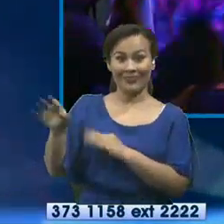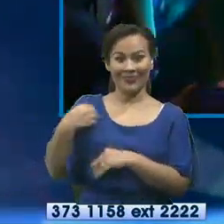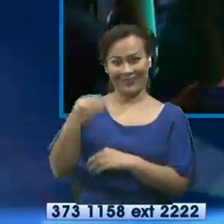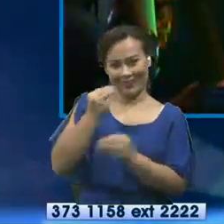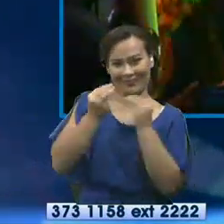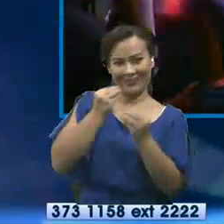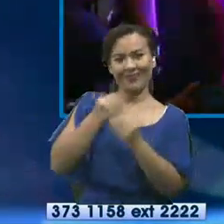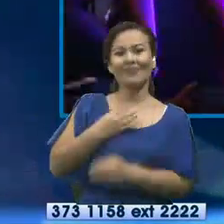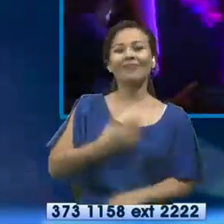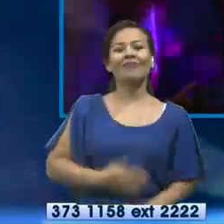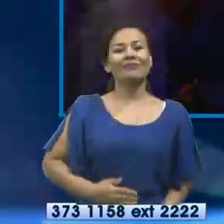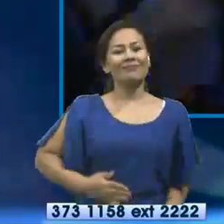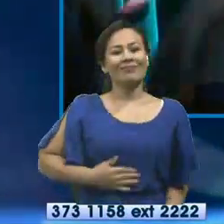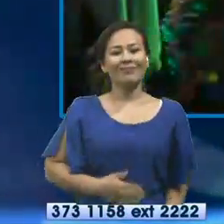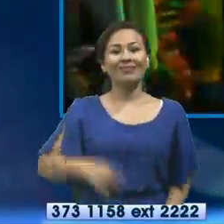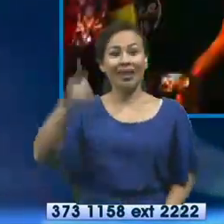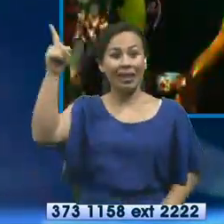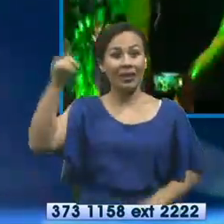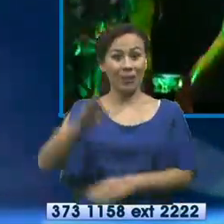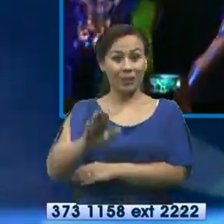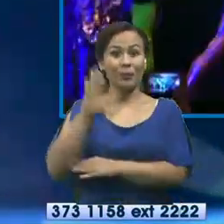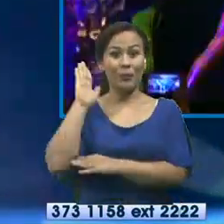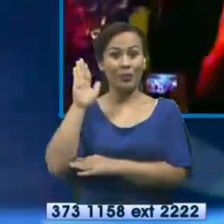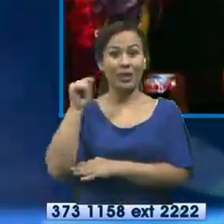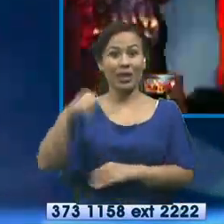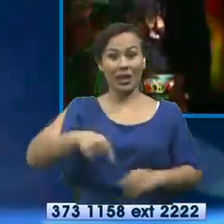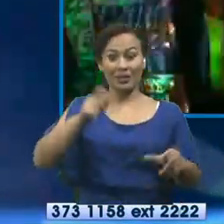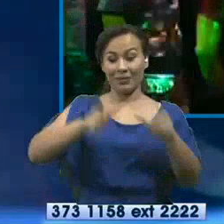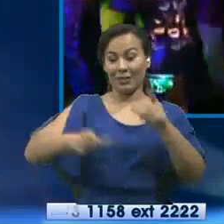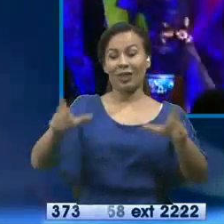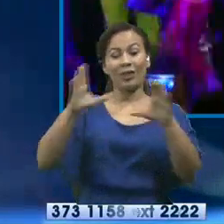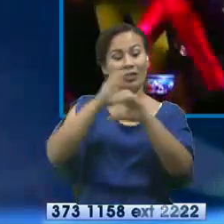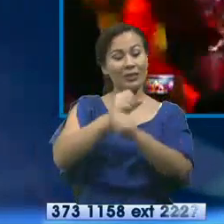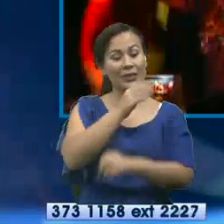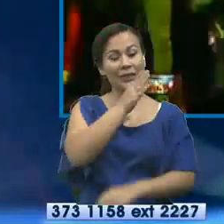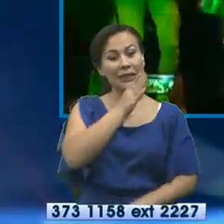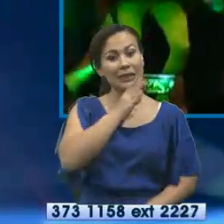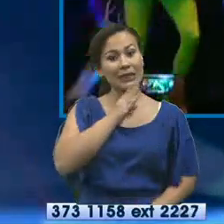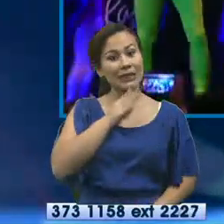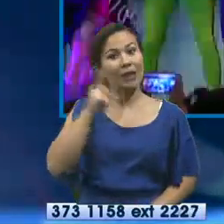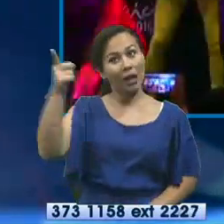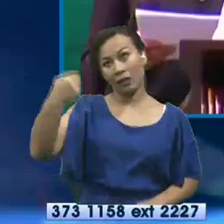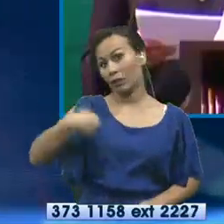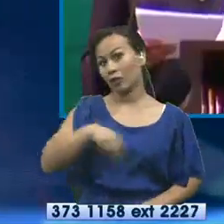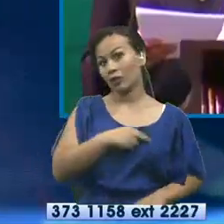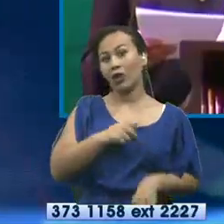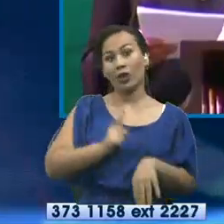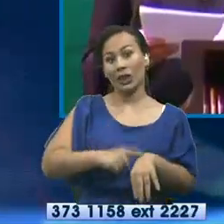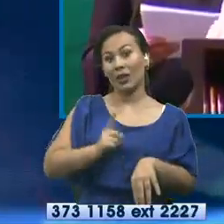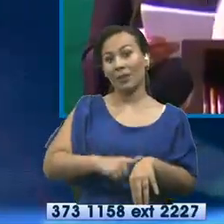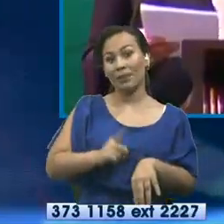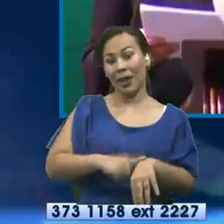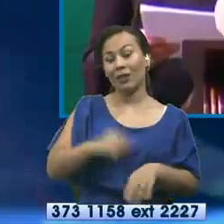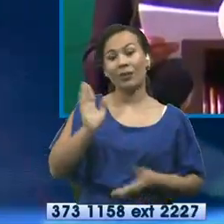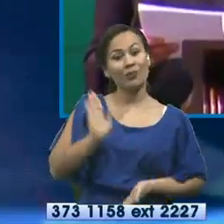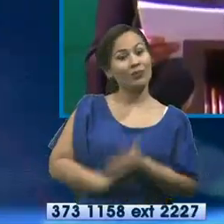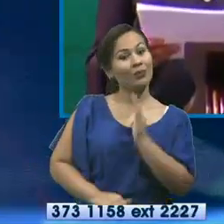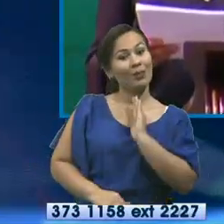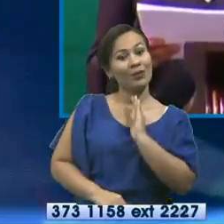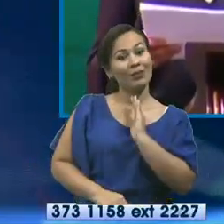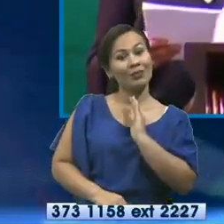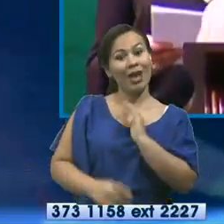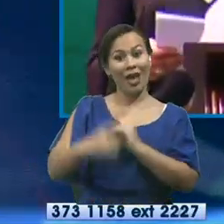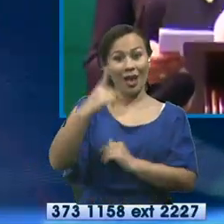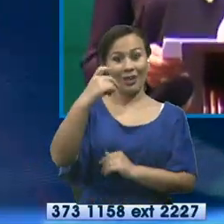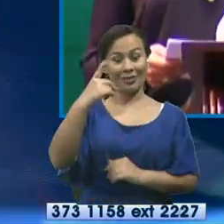Bueno, la productora ha prometido, pues, a la gente de la noche, dice, por el sacrificio. Sí, llevarnos más temprano. Lógicamente tenemos que venir a las